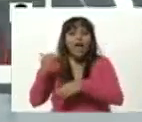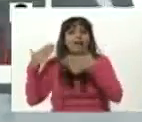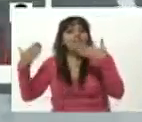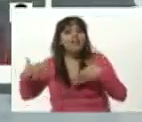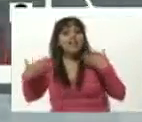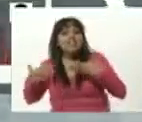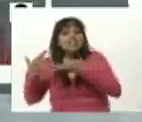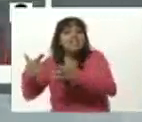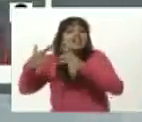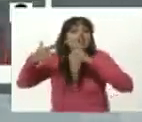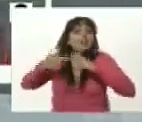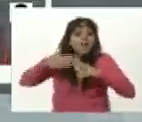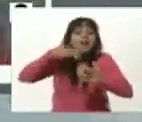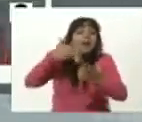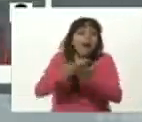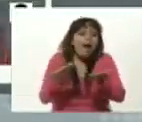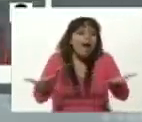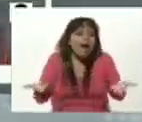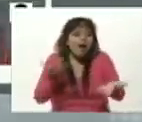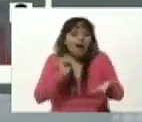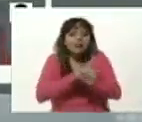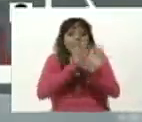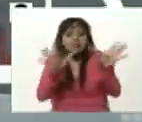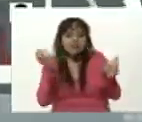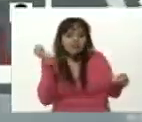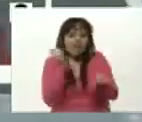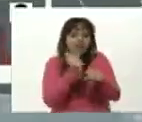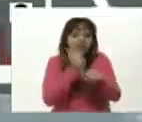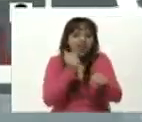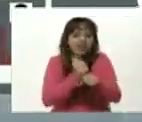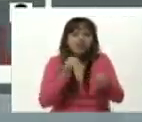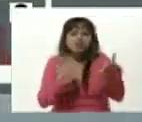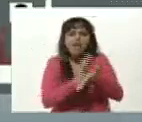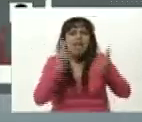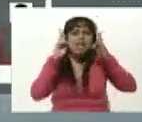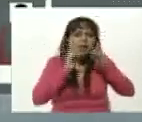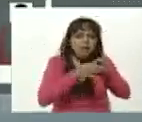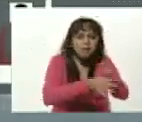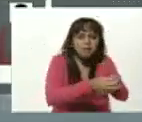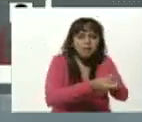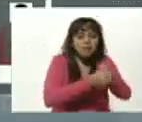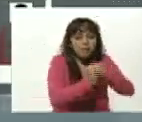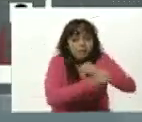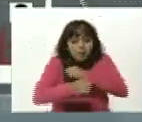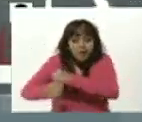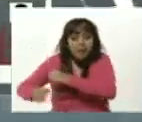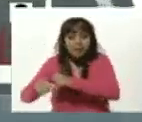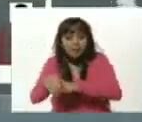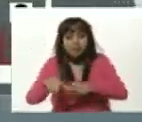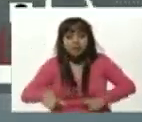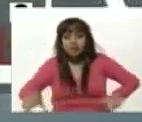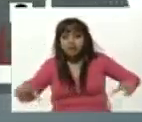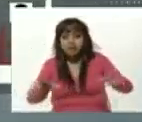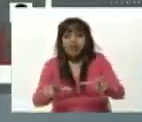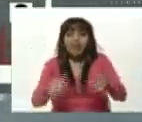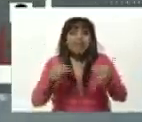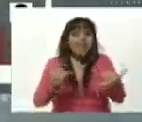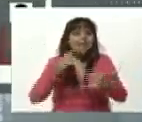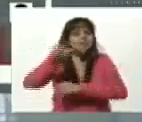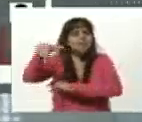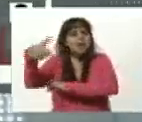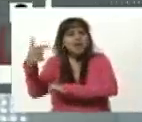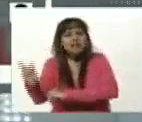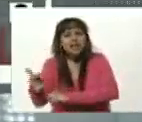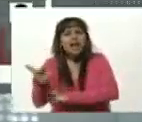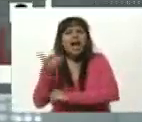bolivariana, al frente de esta tarea de, digamos, de limpieza. Y yo le puedo garantizar que ya para mañana